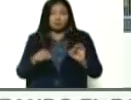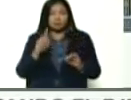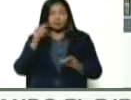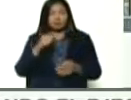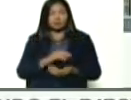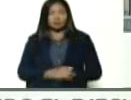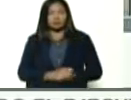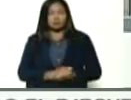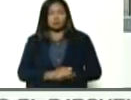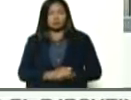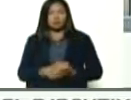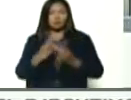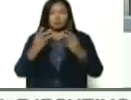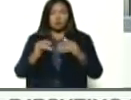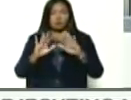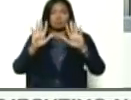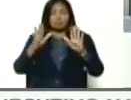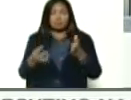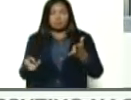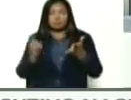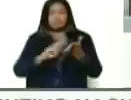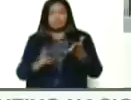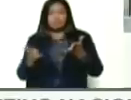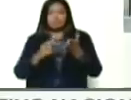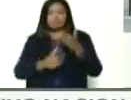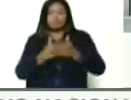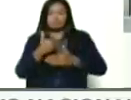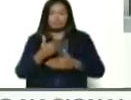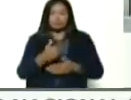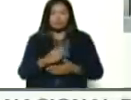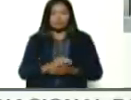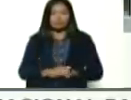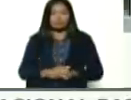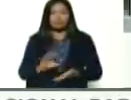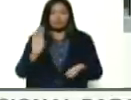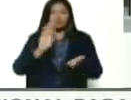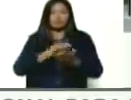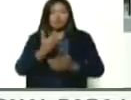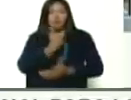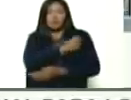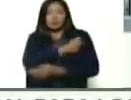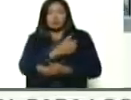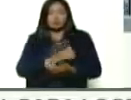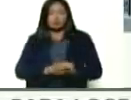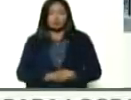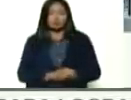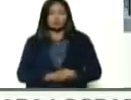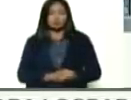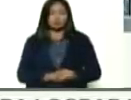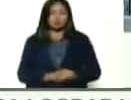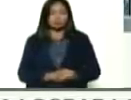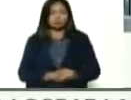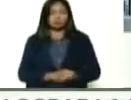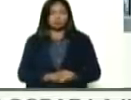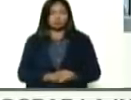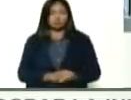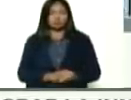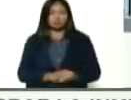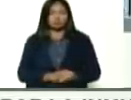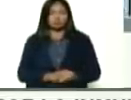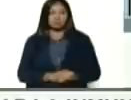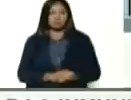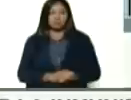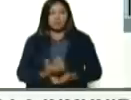un número diez veces superior de centros de vacunación para que